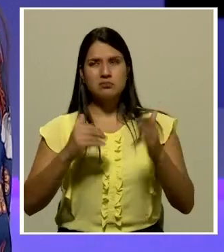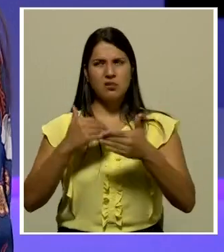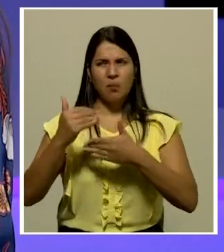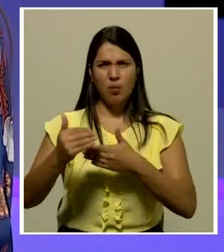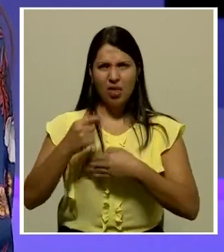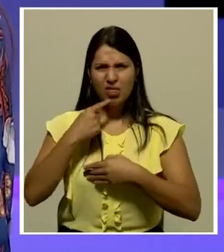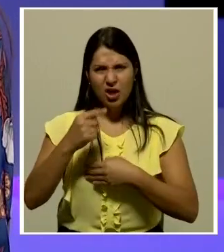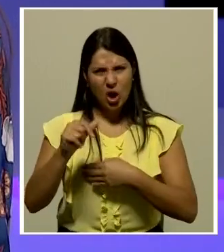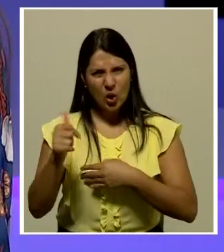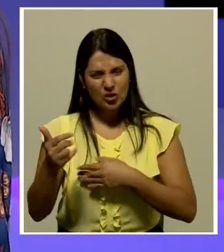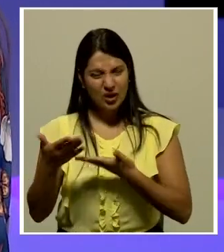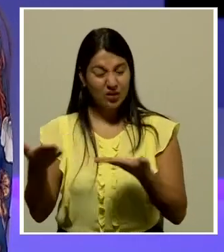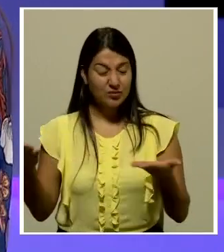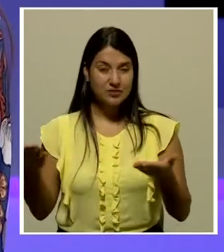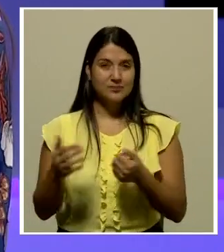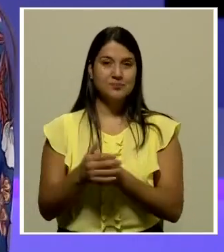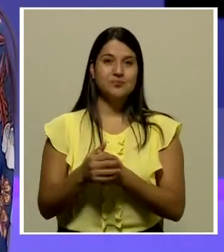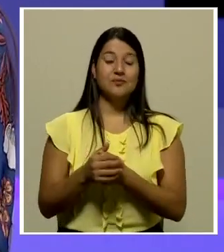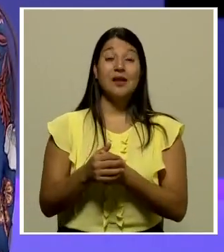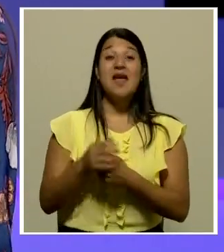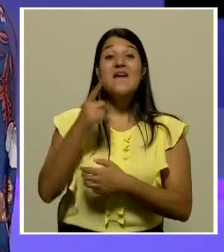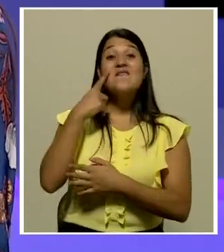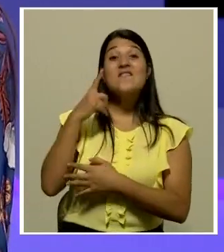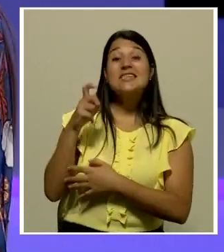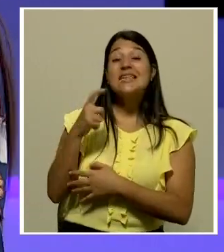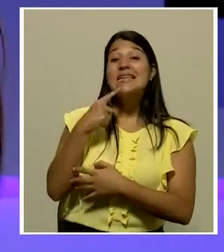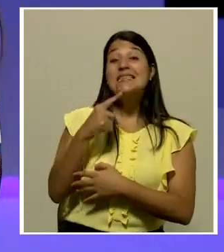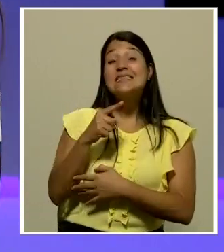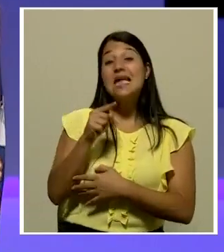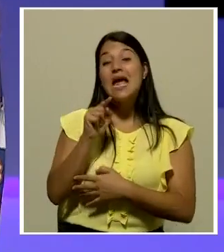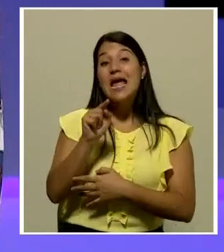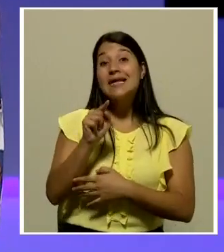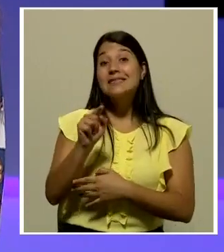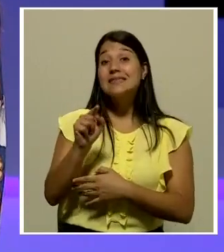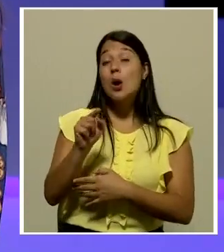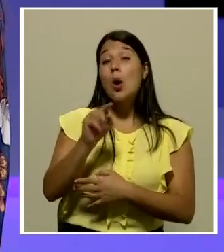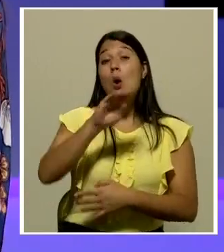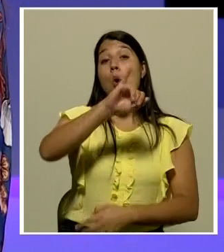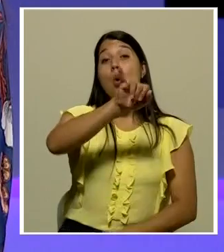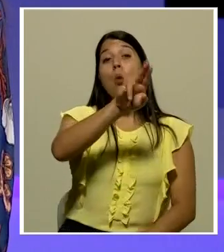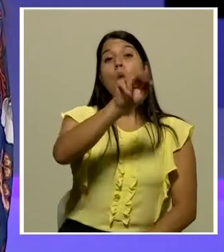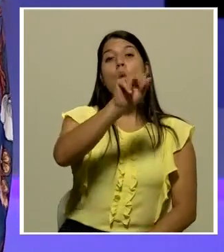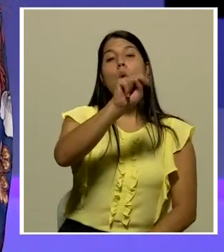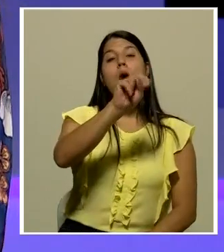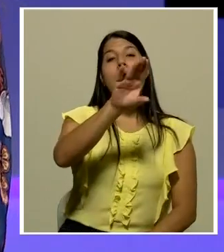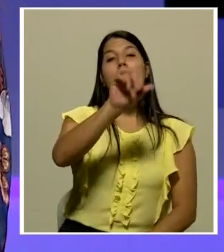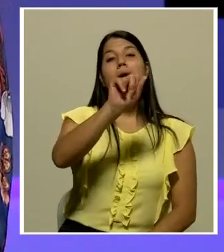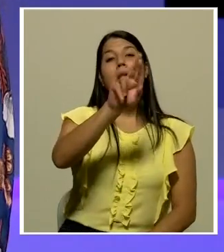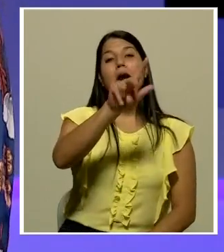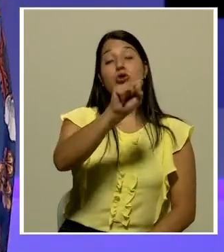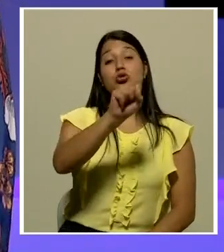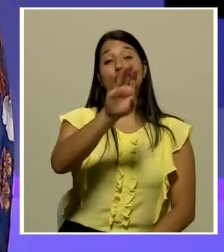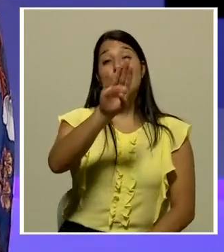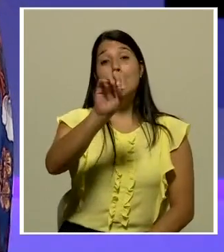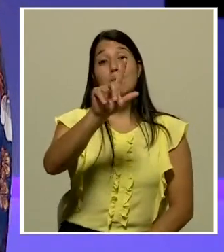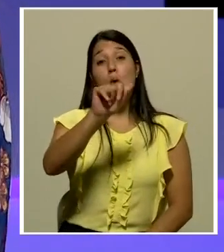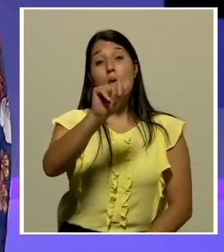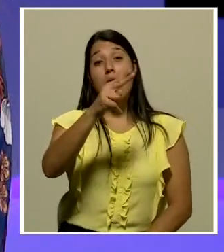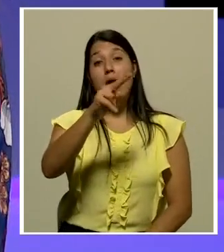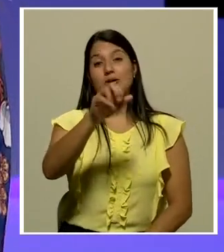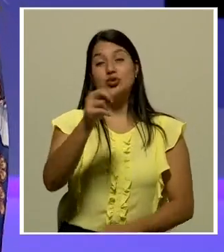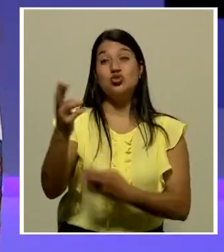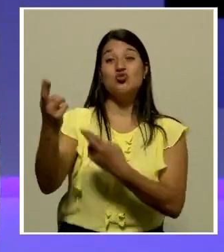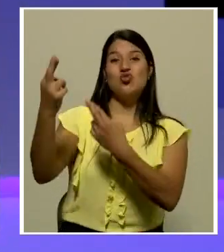pregunta es, la Fiscalía plantea que ese viaje fue una dádiva a cambio de algo, a cambio de que él, según la tesis